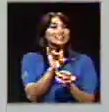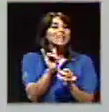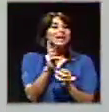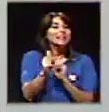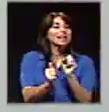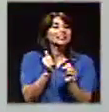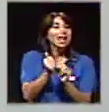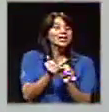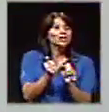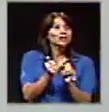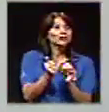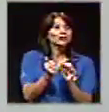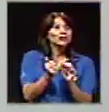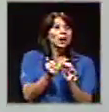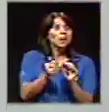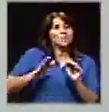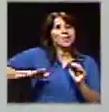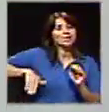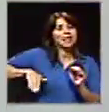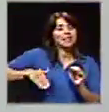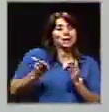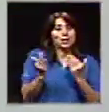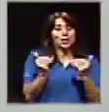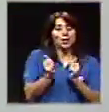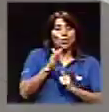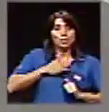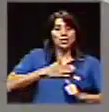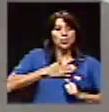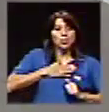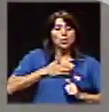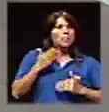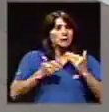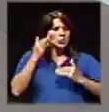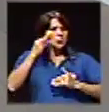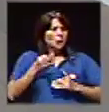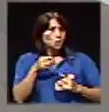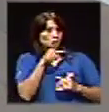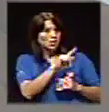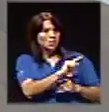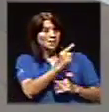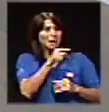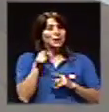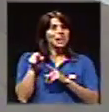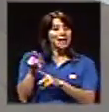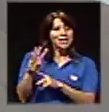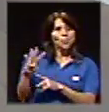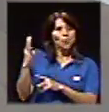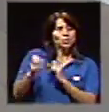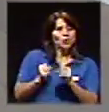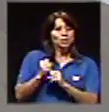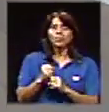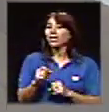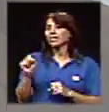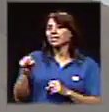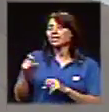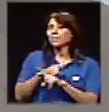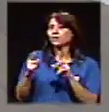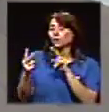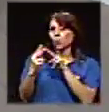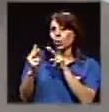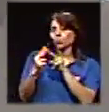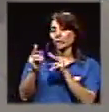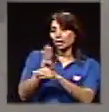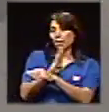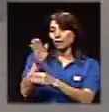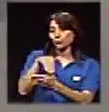decir, usted estaba en primero y él habría estado en cuarto, sí. Etc. Yo lo conocí en el Banco Central. Okay. Yo trabajé un tiempito, un año.